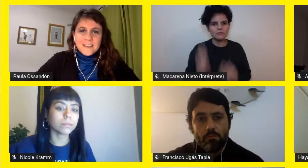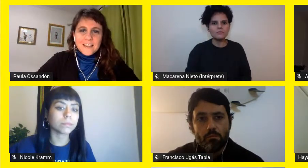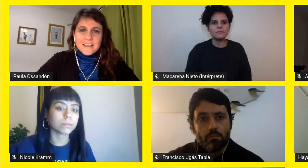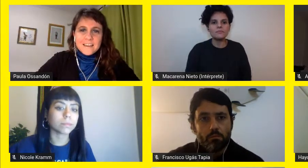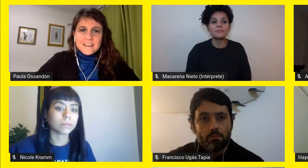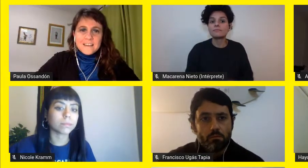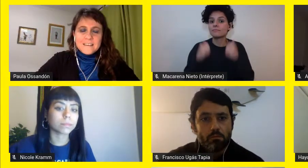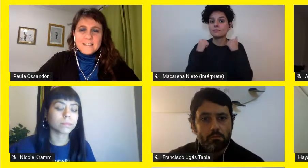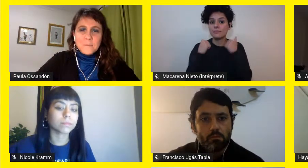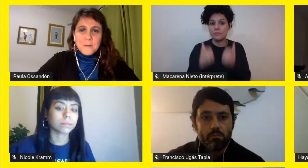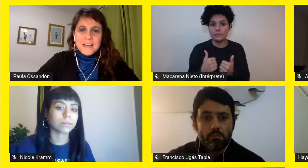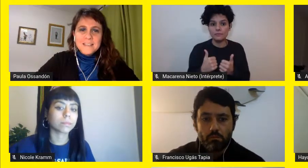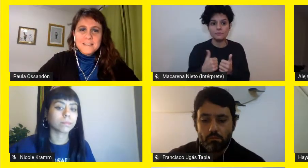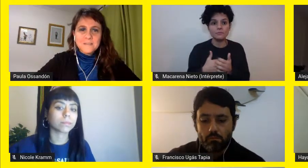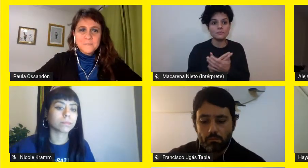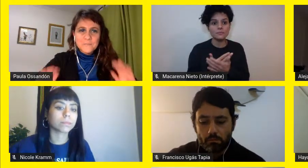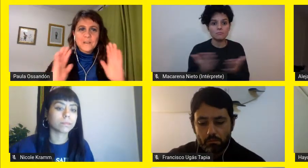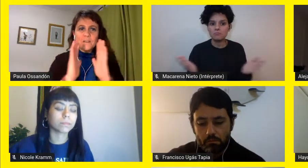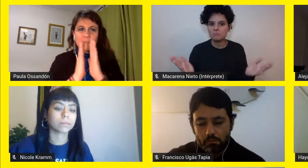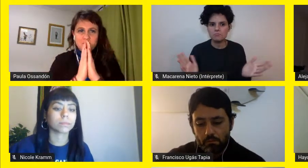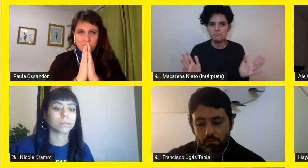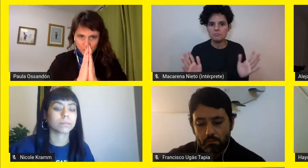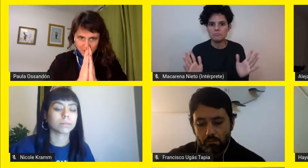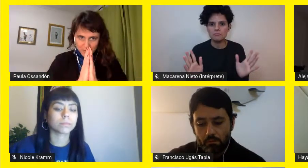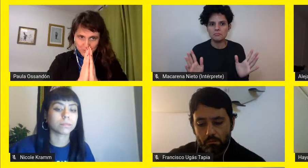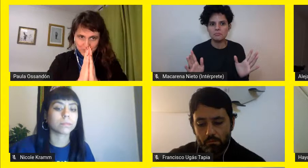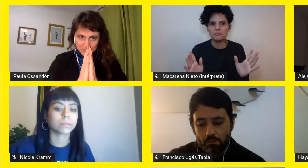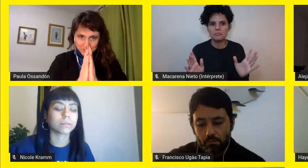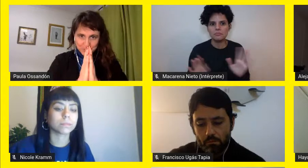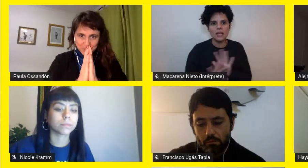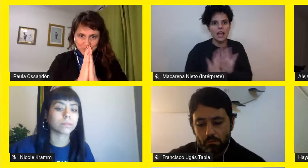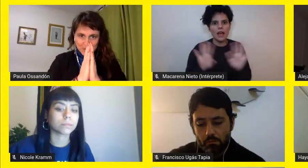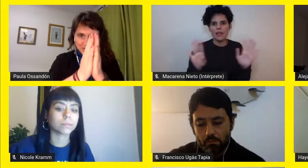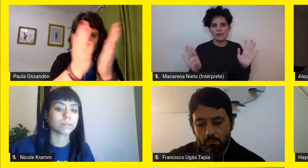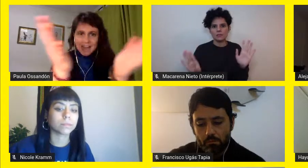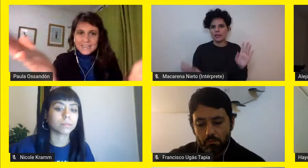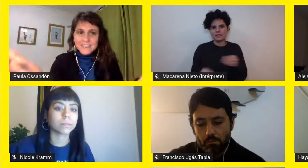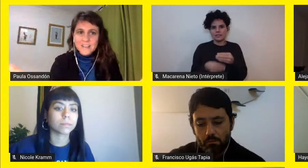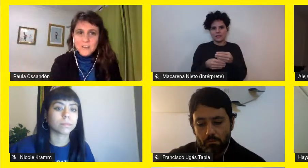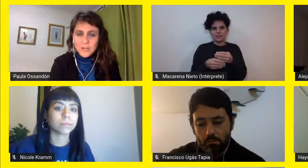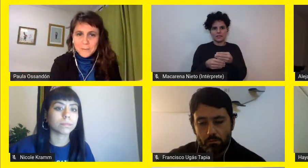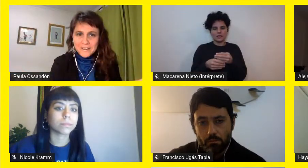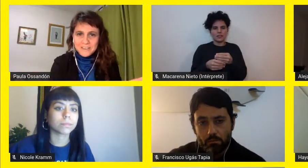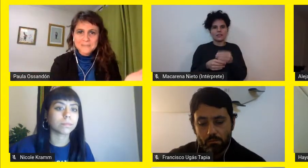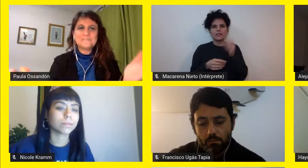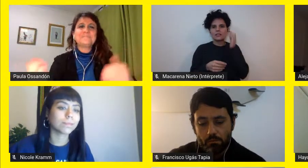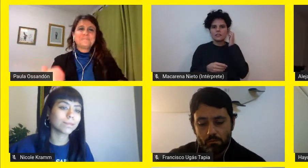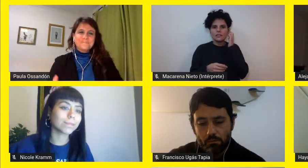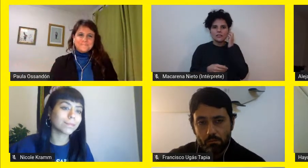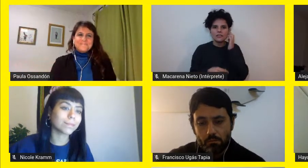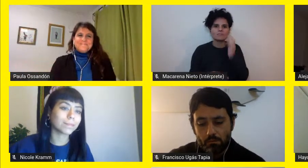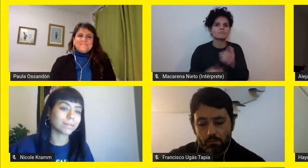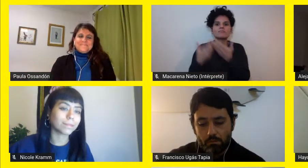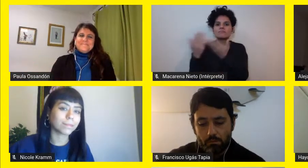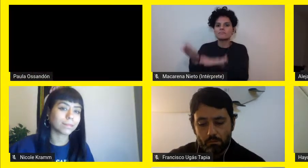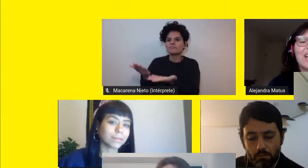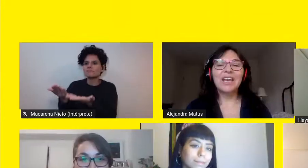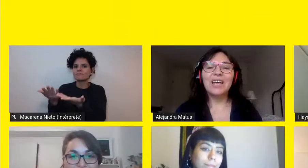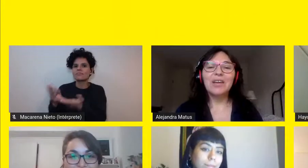chiquilles, sin más, los dejo. Ale, te gracias, dejo la palabra. Paola,